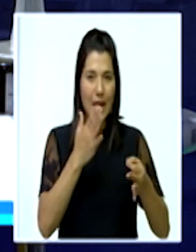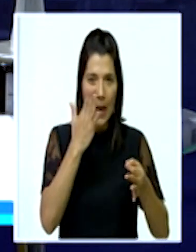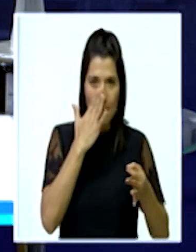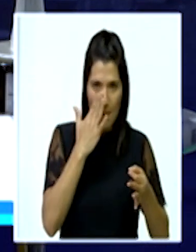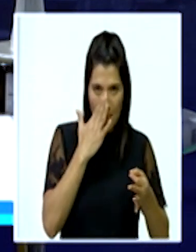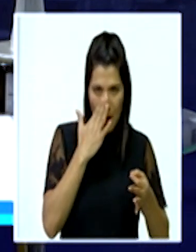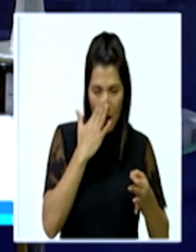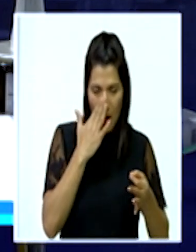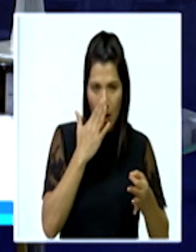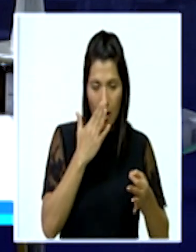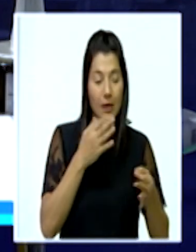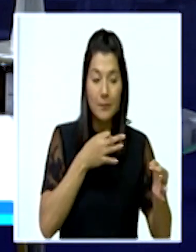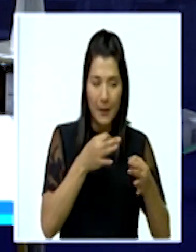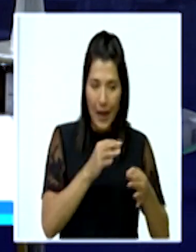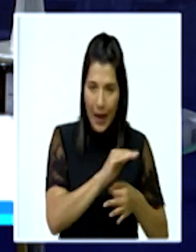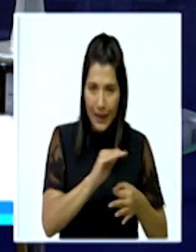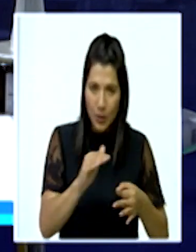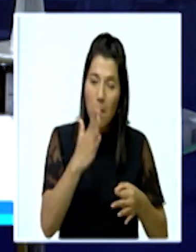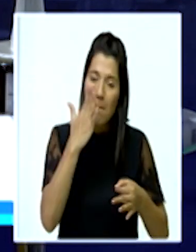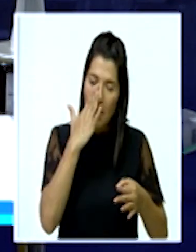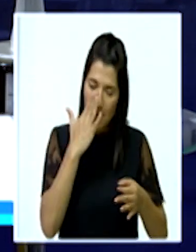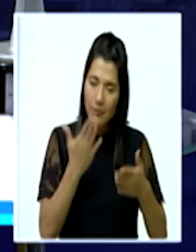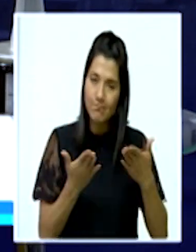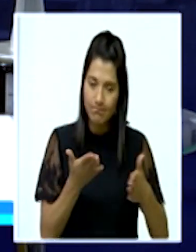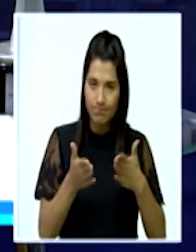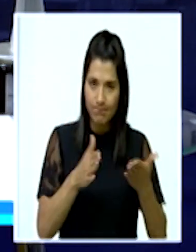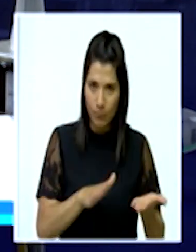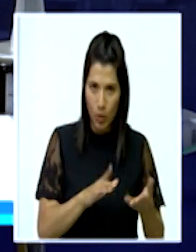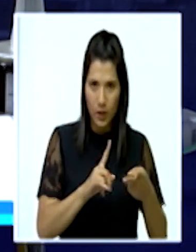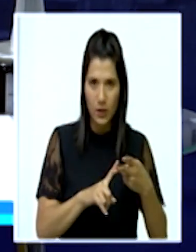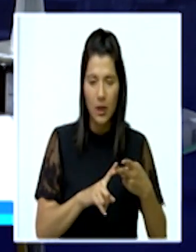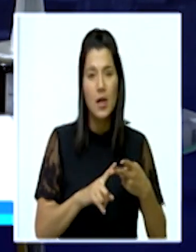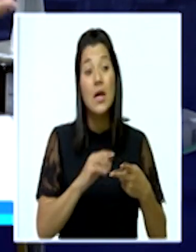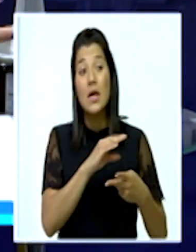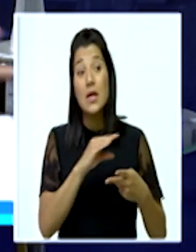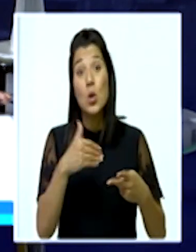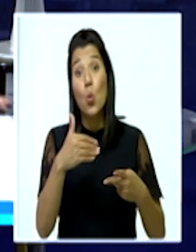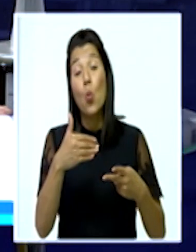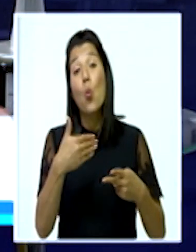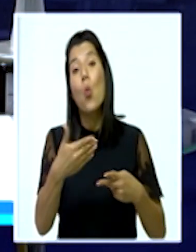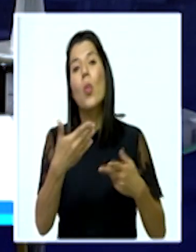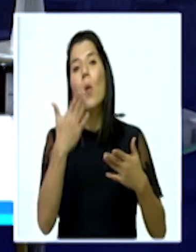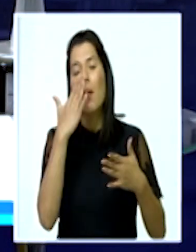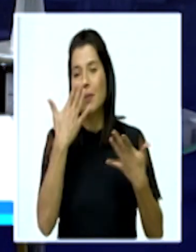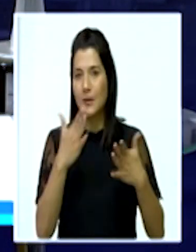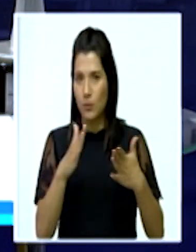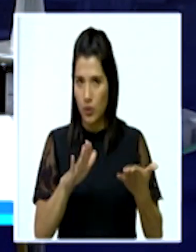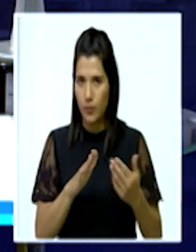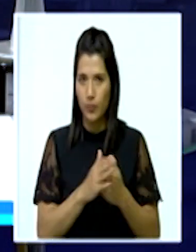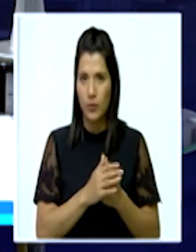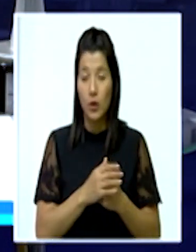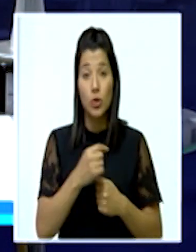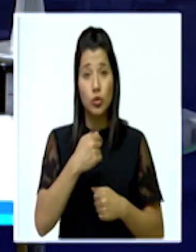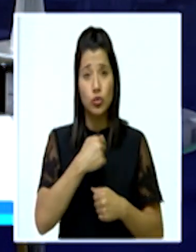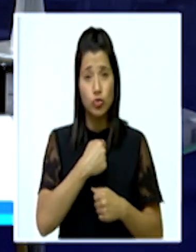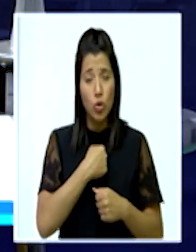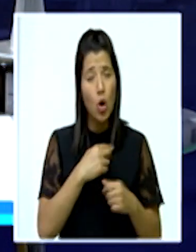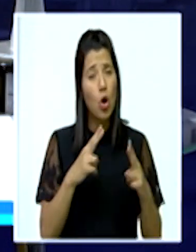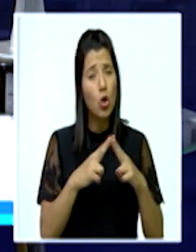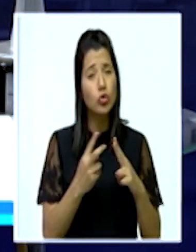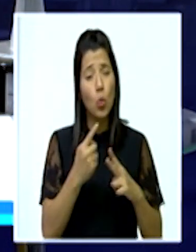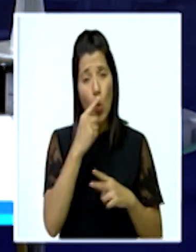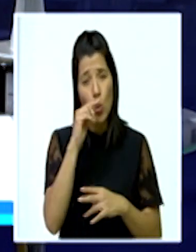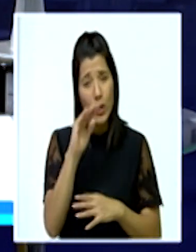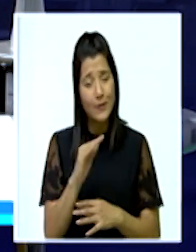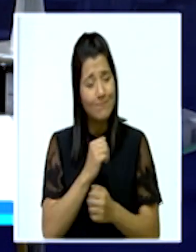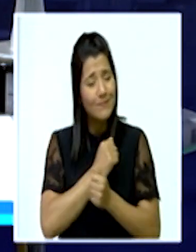duelo posterior, ¿verdad? Es cuando ya se ha muerto, pero lo voy a explicar tal vez con un ejemplo de la vida real. Yo tuve una niña a la que quiero muchísimo, donde